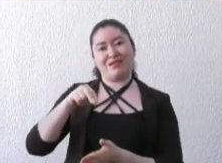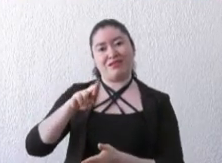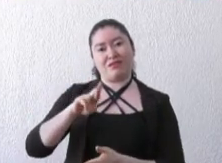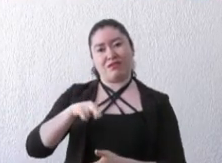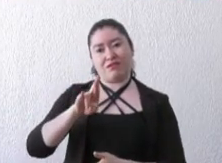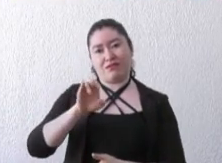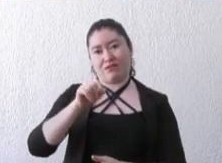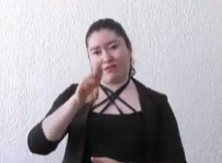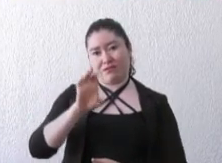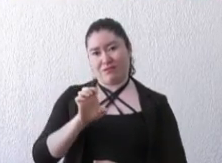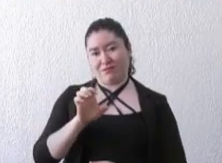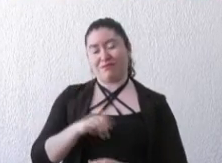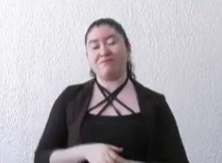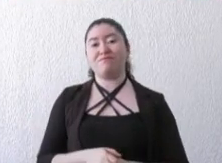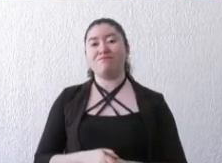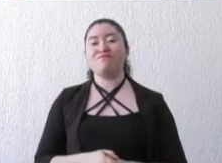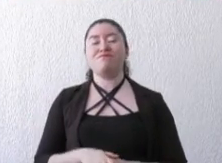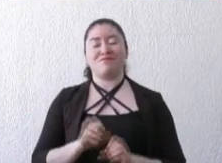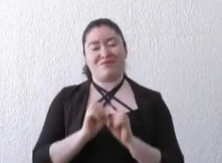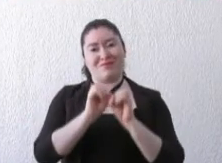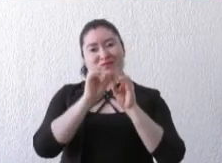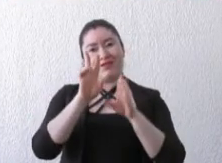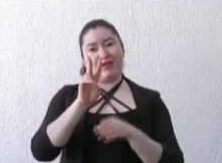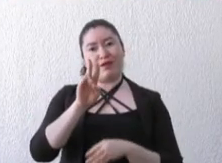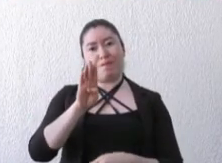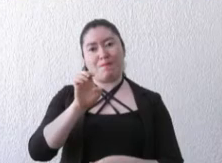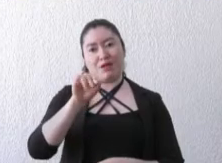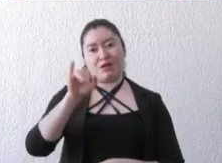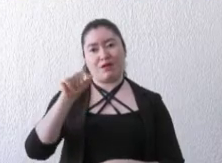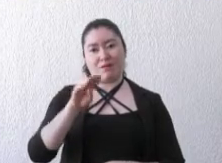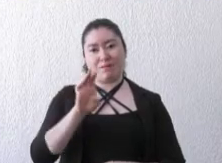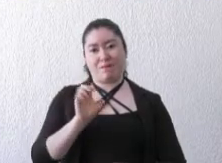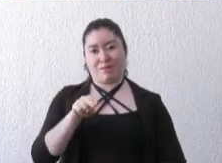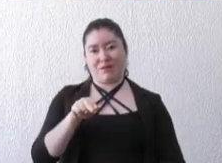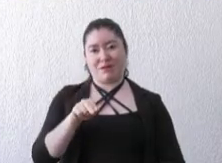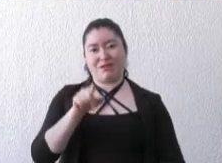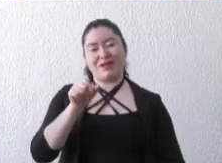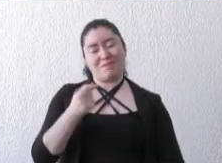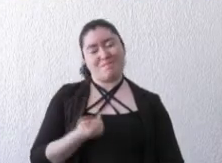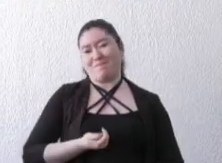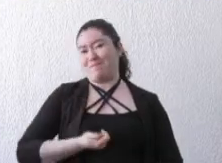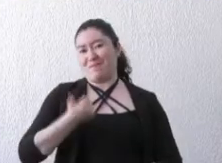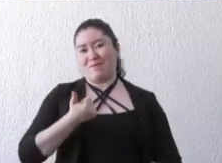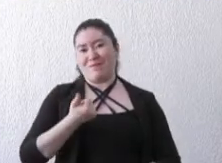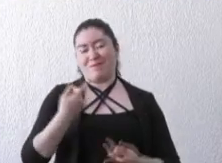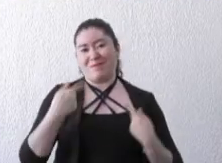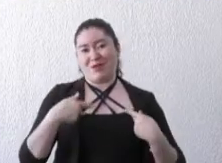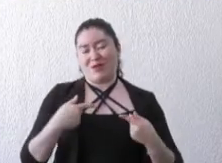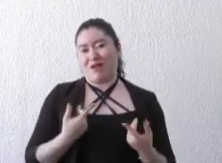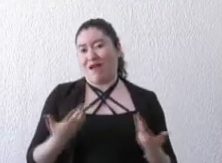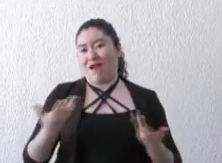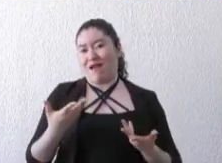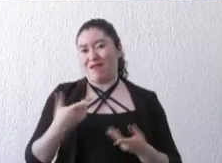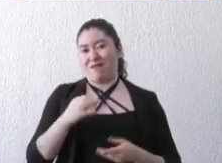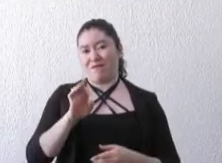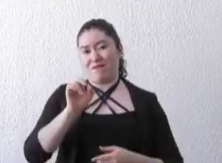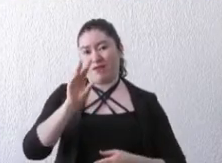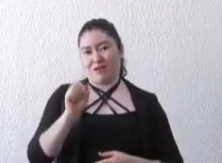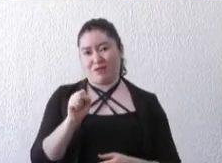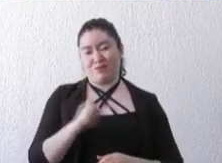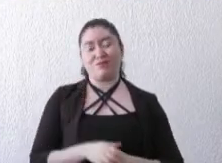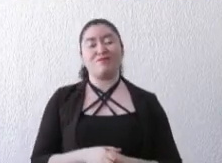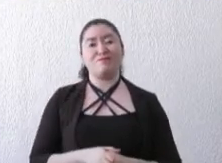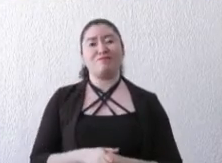supuesto, a Benjamín González, que es pues el gran creador de los faros, que hemos tenido ya una